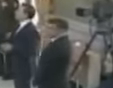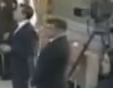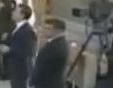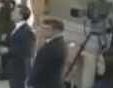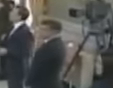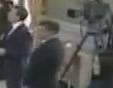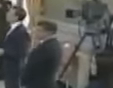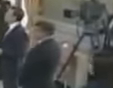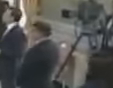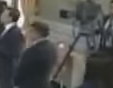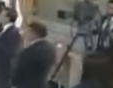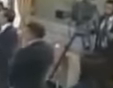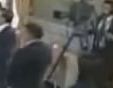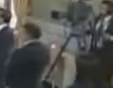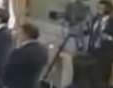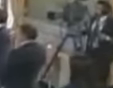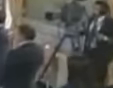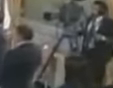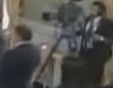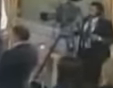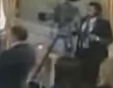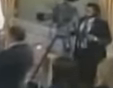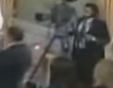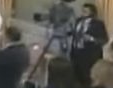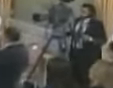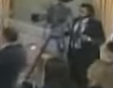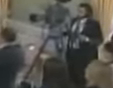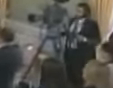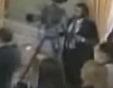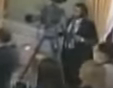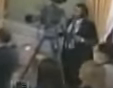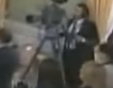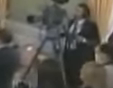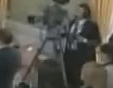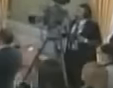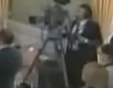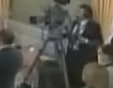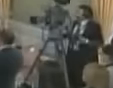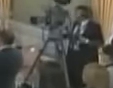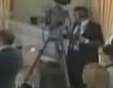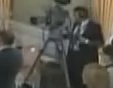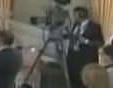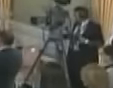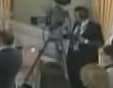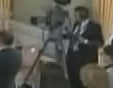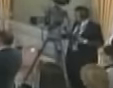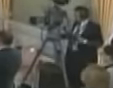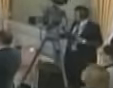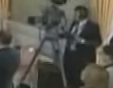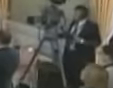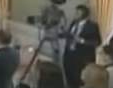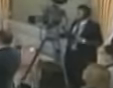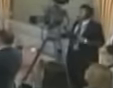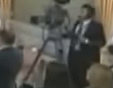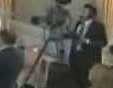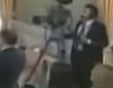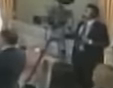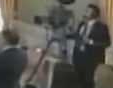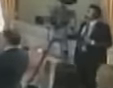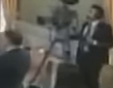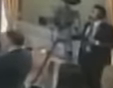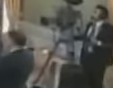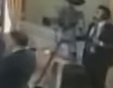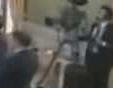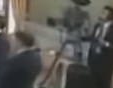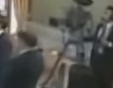bolivariana de paz que se impone en el mundo y la diplomacia de buena vecindad para impulsar el modelo económico y de desarrollo integral